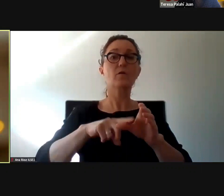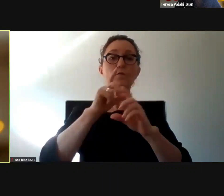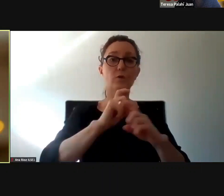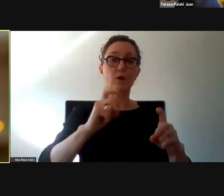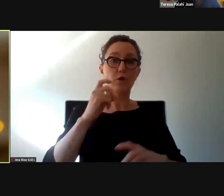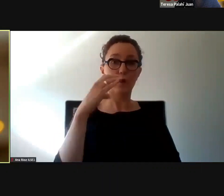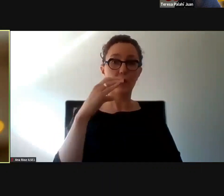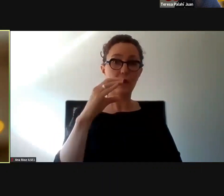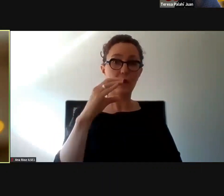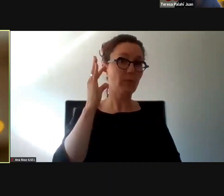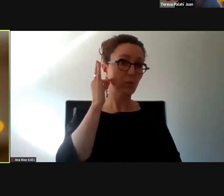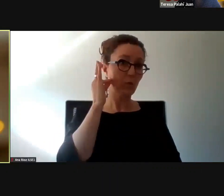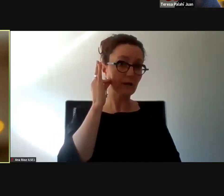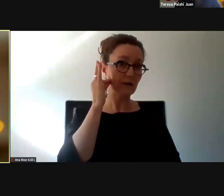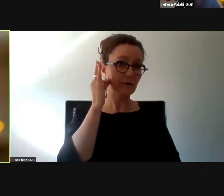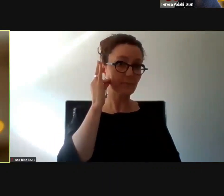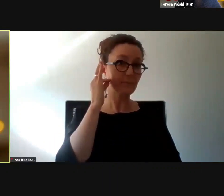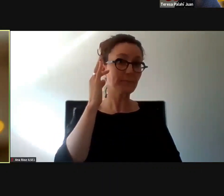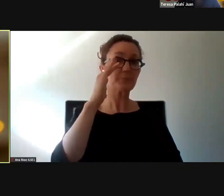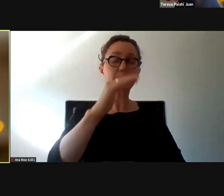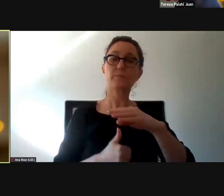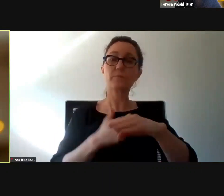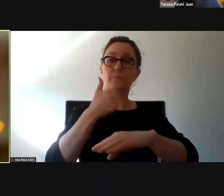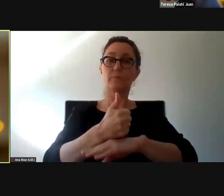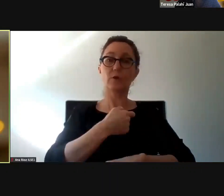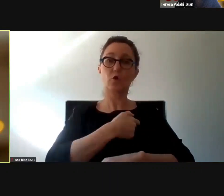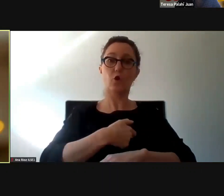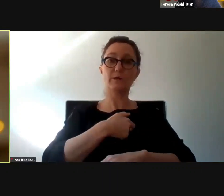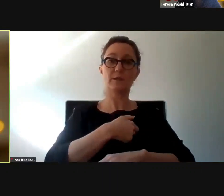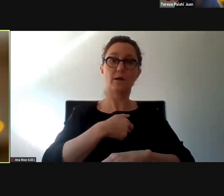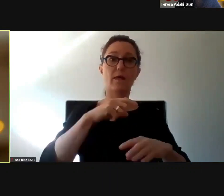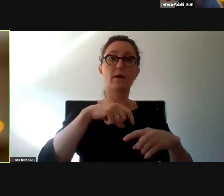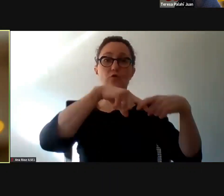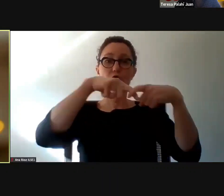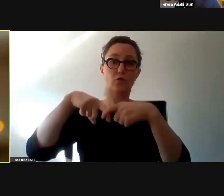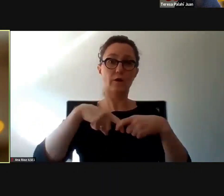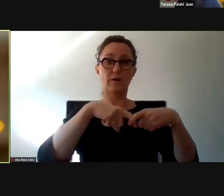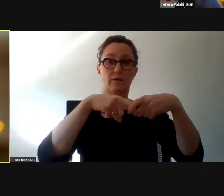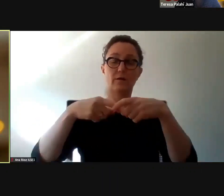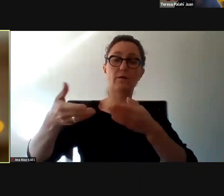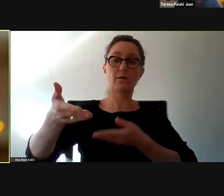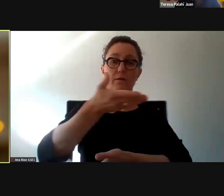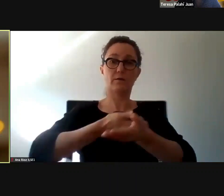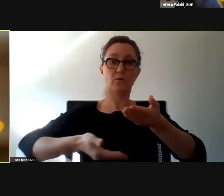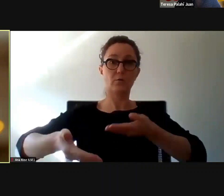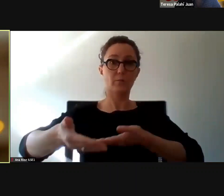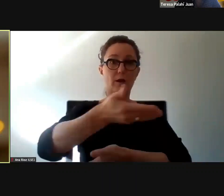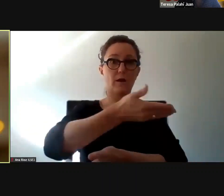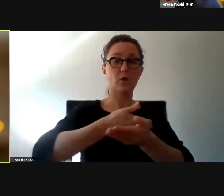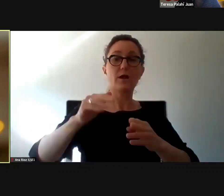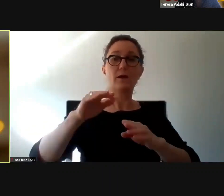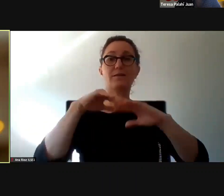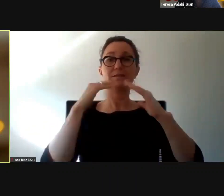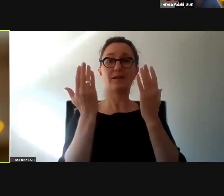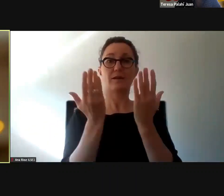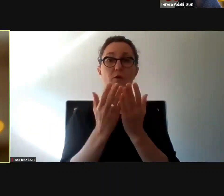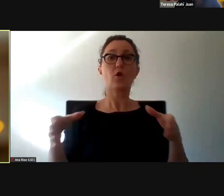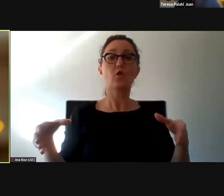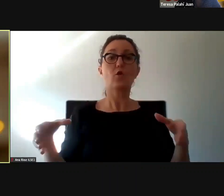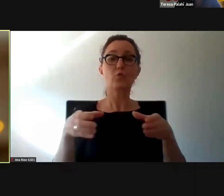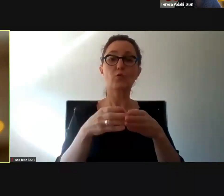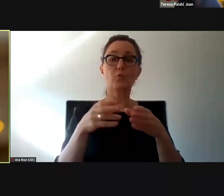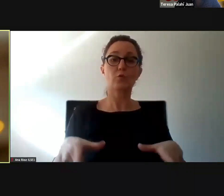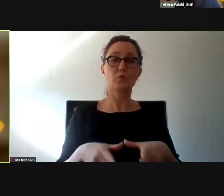Mujeres, alta comisionada para la solidaridad y la cooperación internacional del Grupo Social